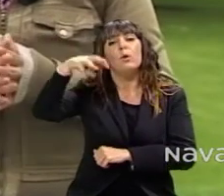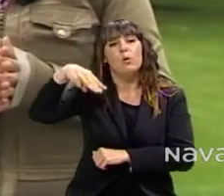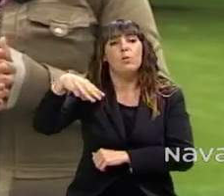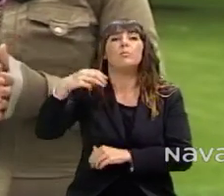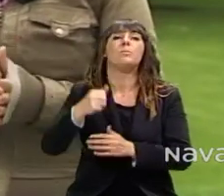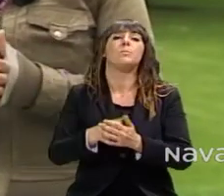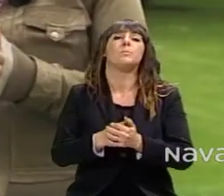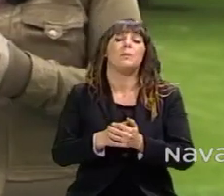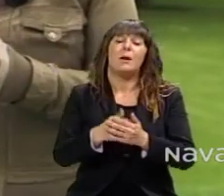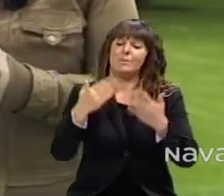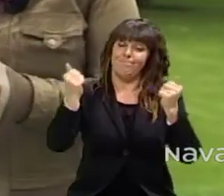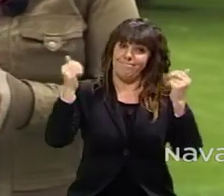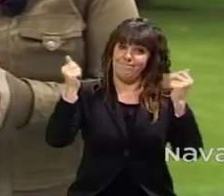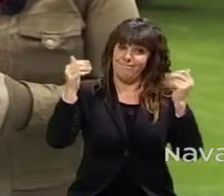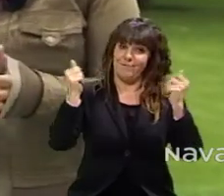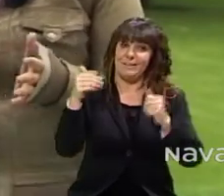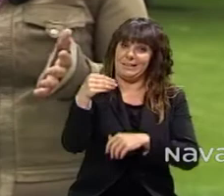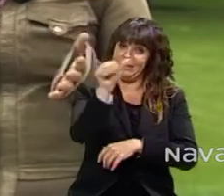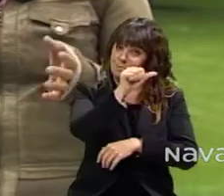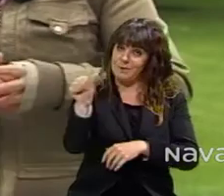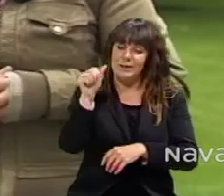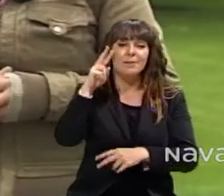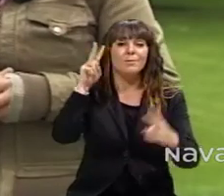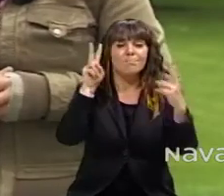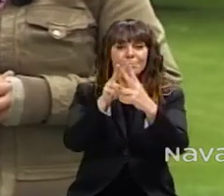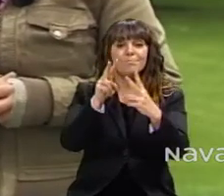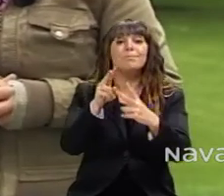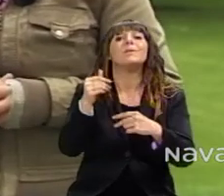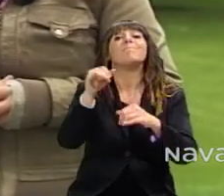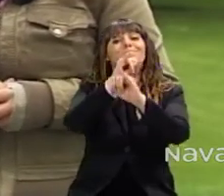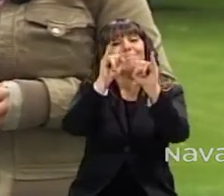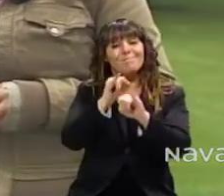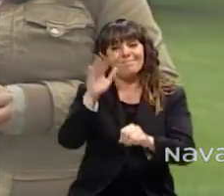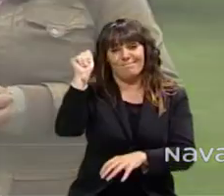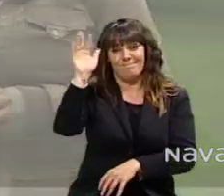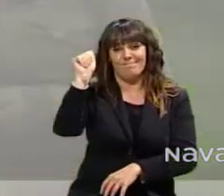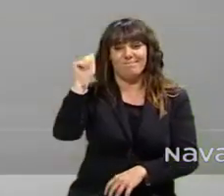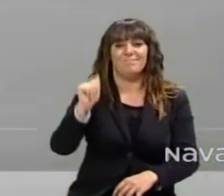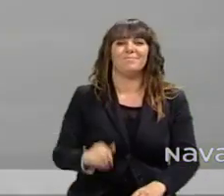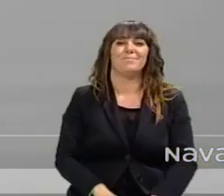si nos despedimos, nos vemos la semana que viene y mientras tanto ya sabéis sed felices, adiós.